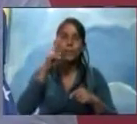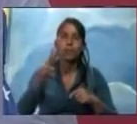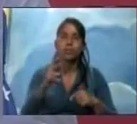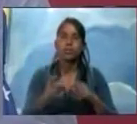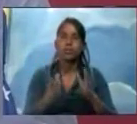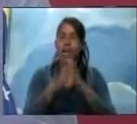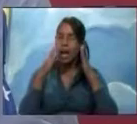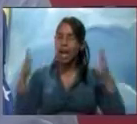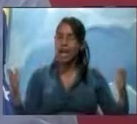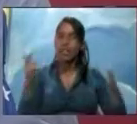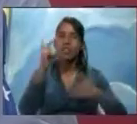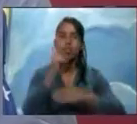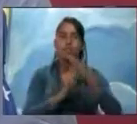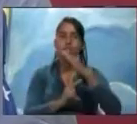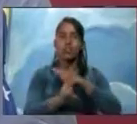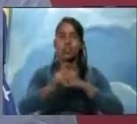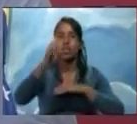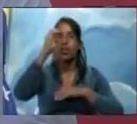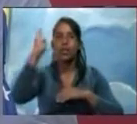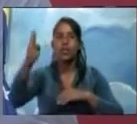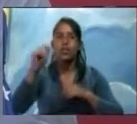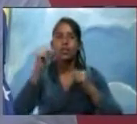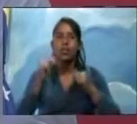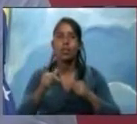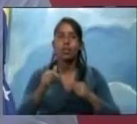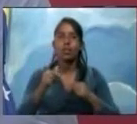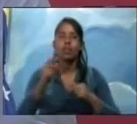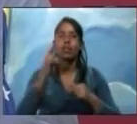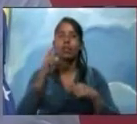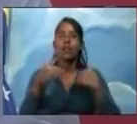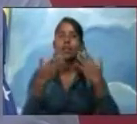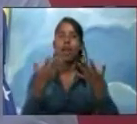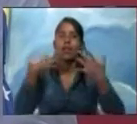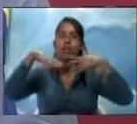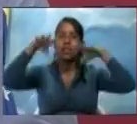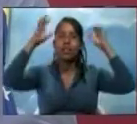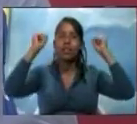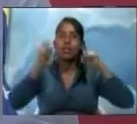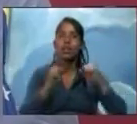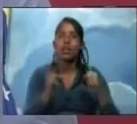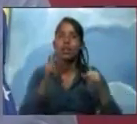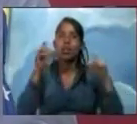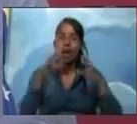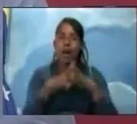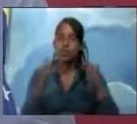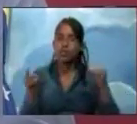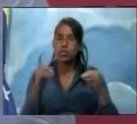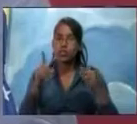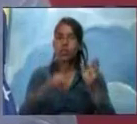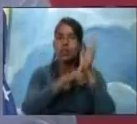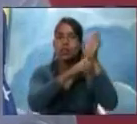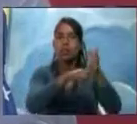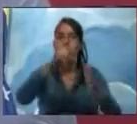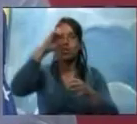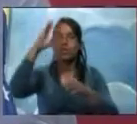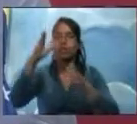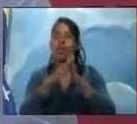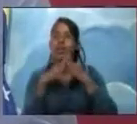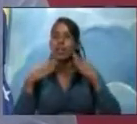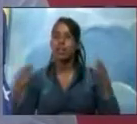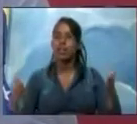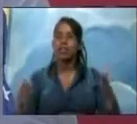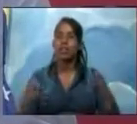gran visión. Dios nos da a entender que no a todos le muestra a Dios la grandeza